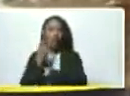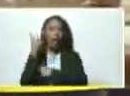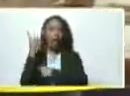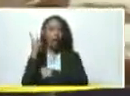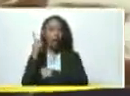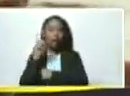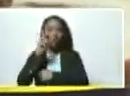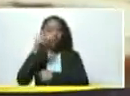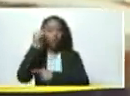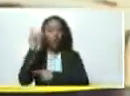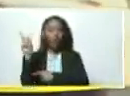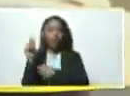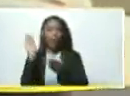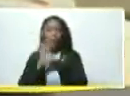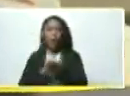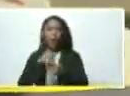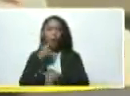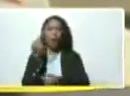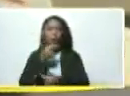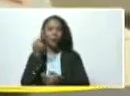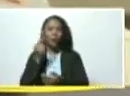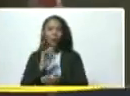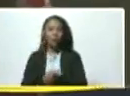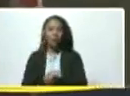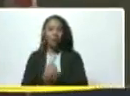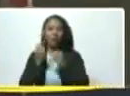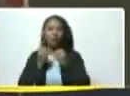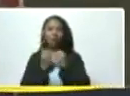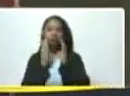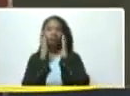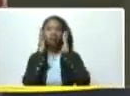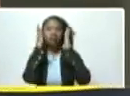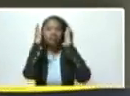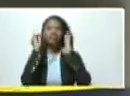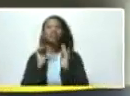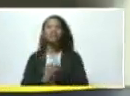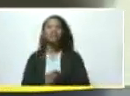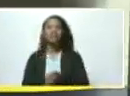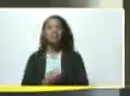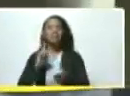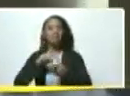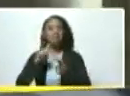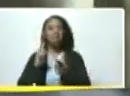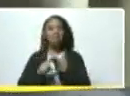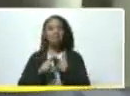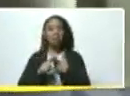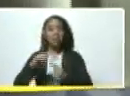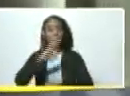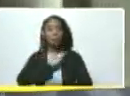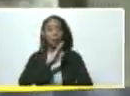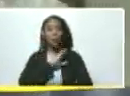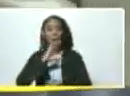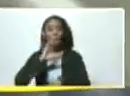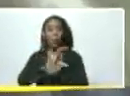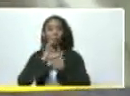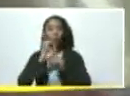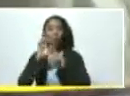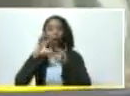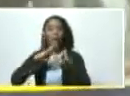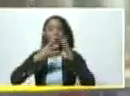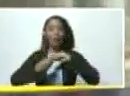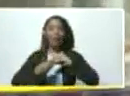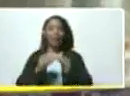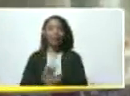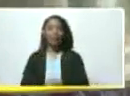en 2 días se pone rojito, se pone rozagante. Entonces, esto viene de los propios CLAC. Eso es correcto,